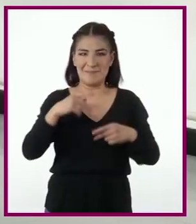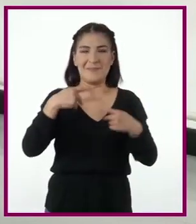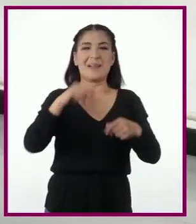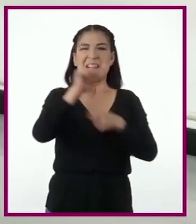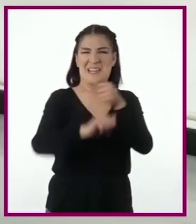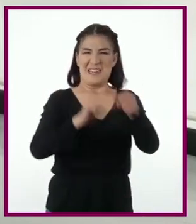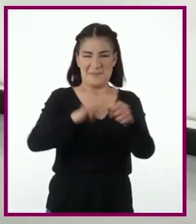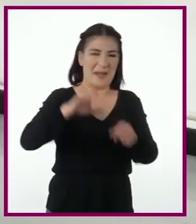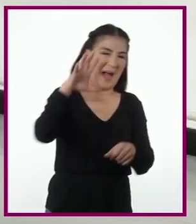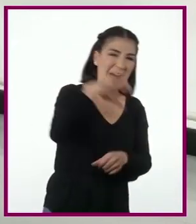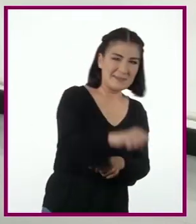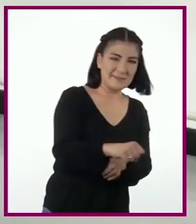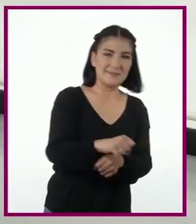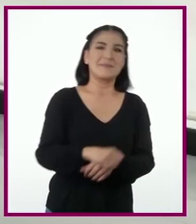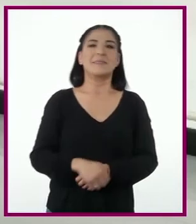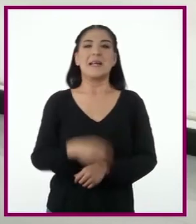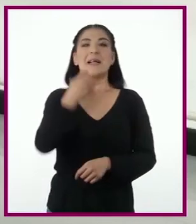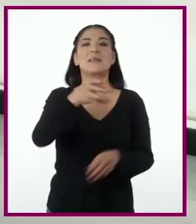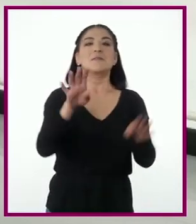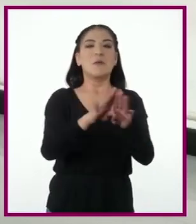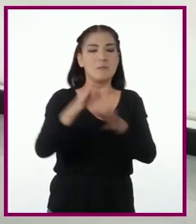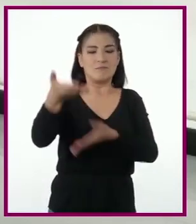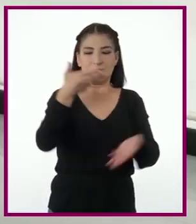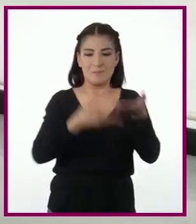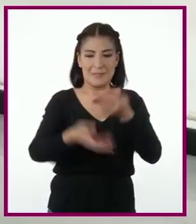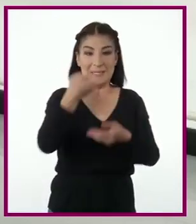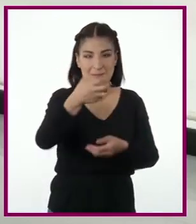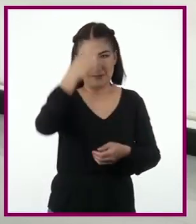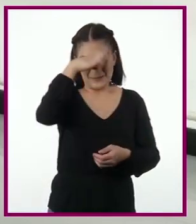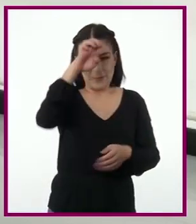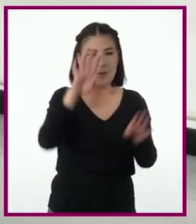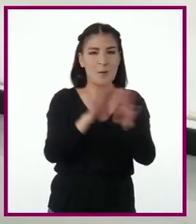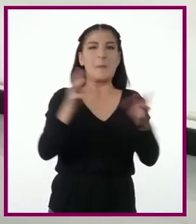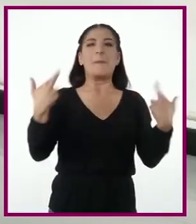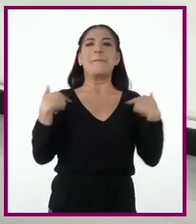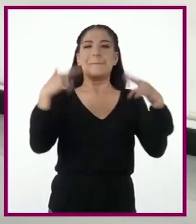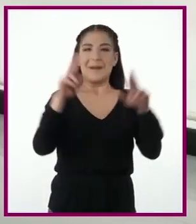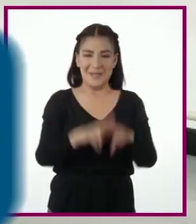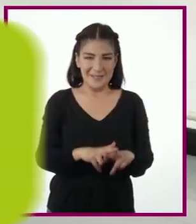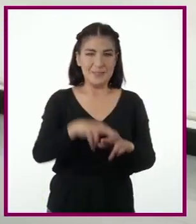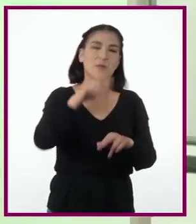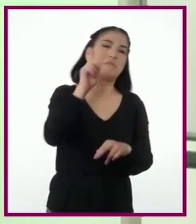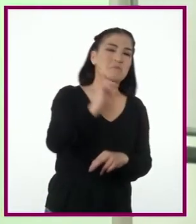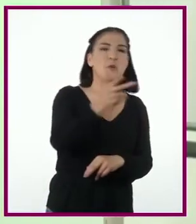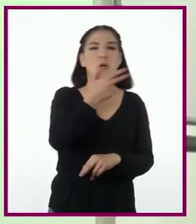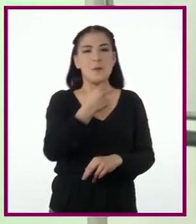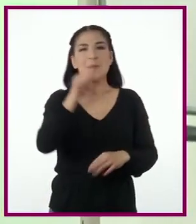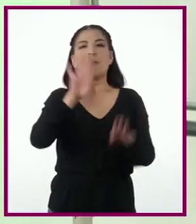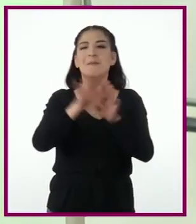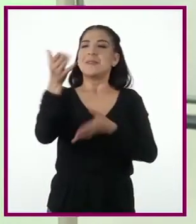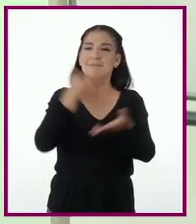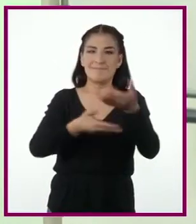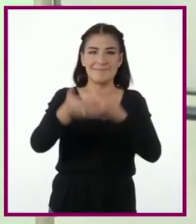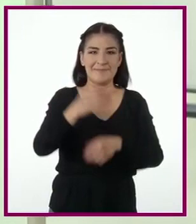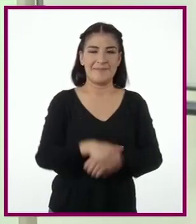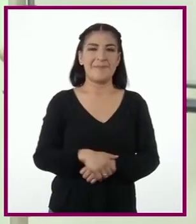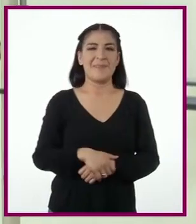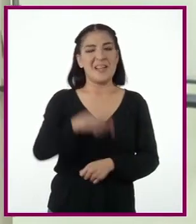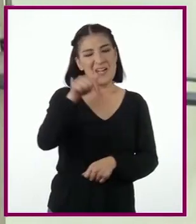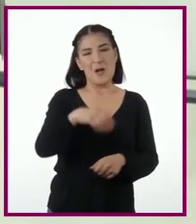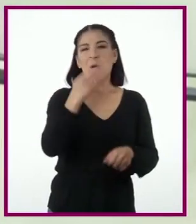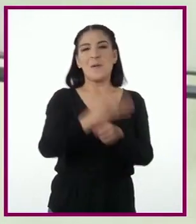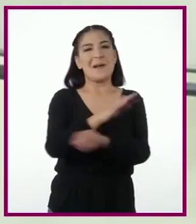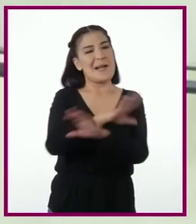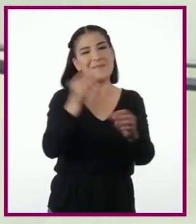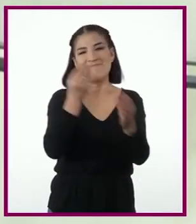tu propia conclusión. Vas a compartir esta experiencia con tu maestra o maestro. Desafortunadamente la sesión de hoy